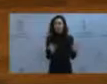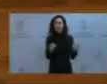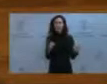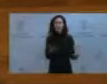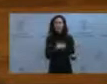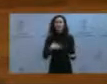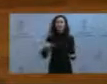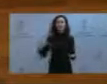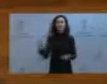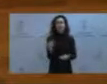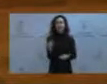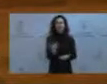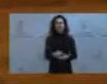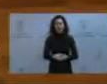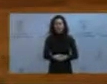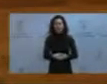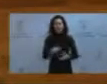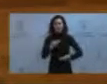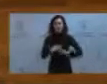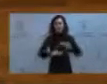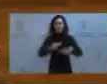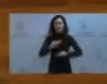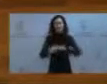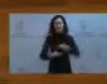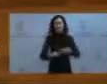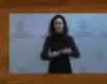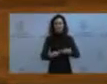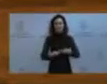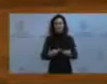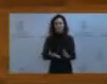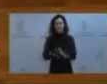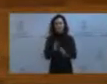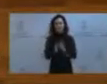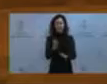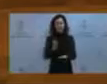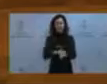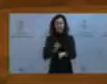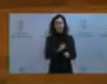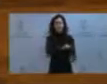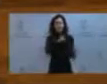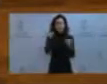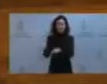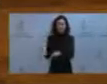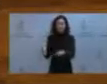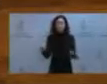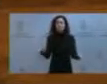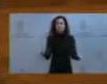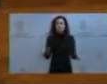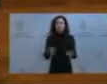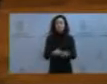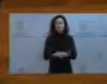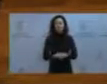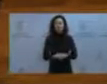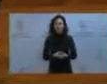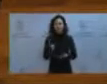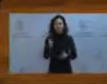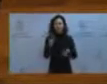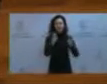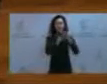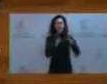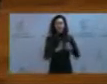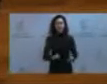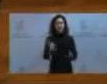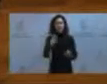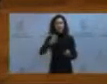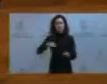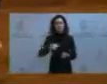pretenden que estos procesos, estos procedimientos de derivación tienen que ser solamente con las entidades sin ánimo de